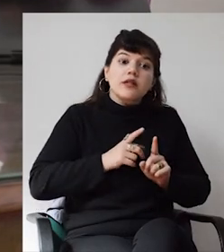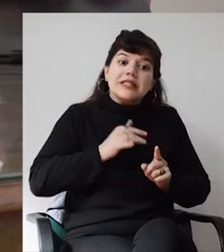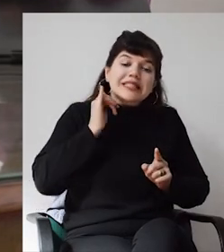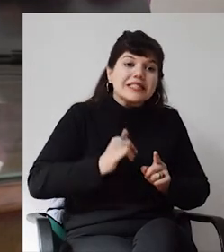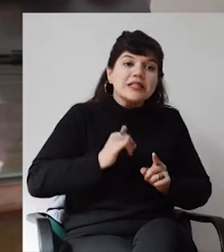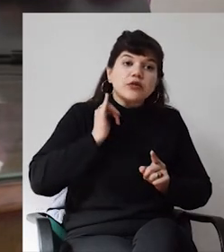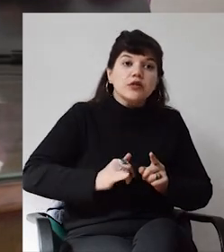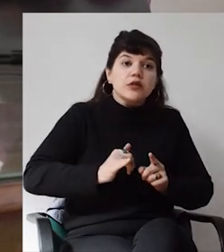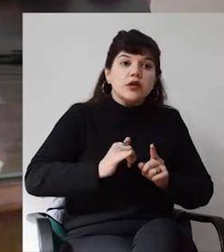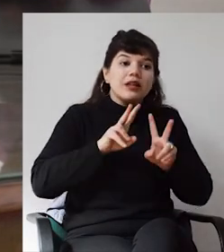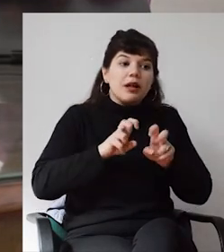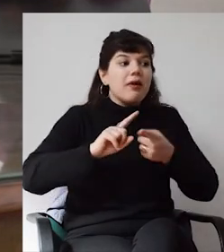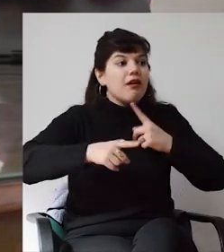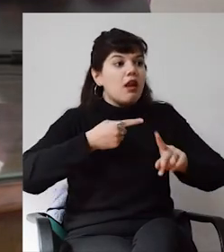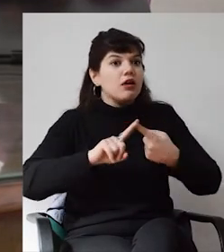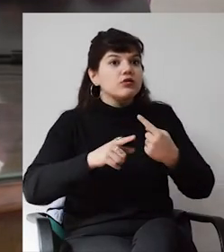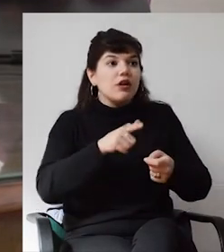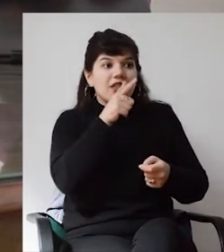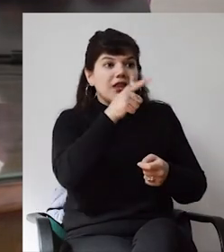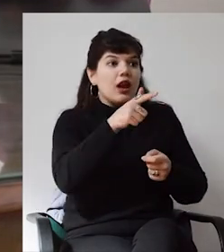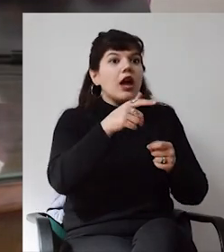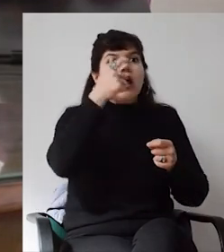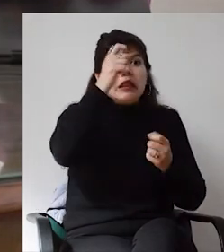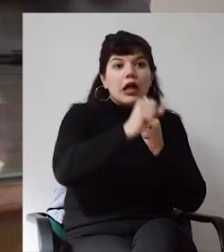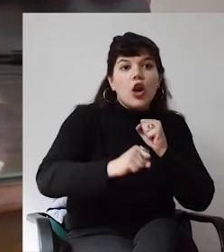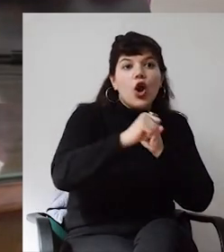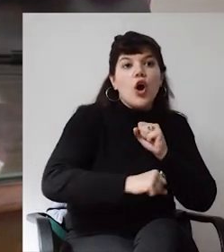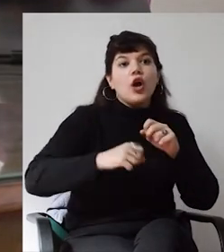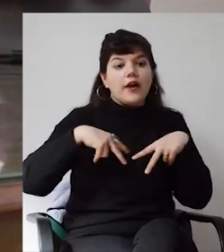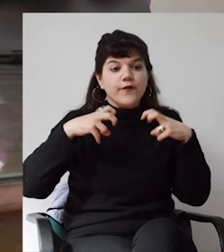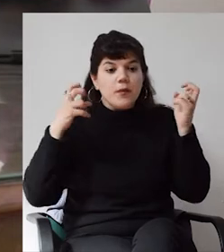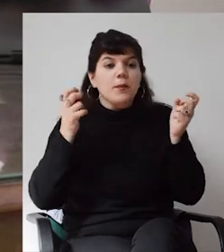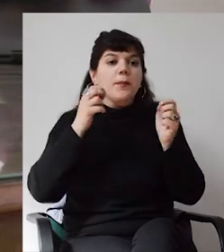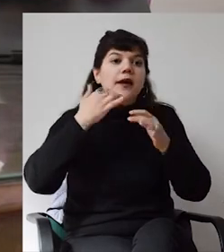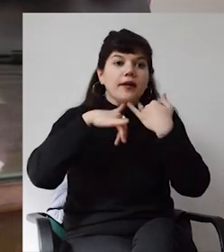se hace sí y solo sí en relación directa con tecnologías de la